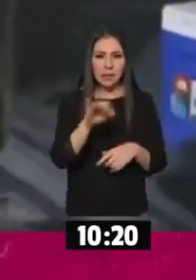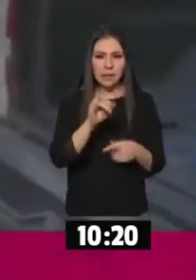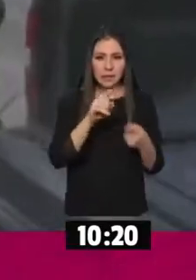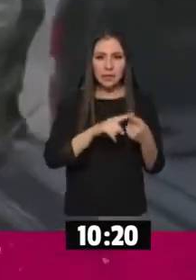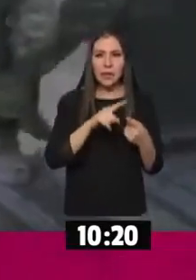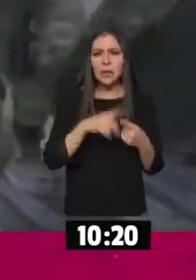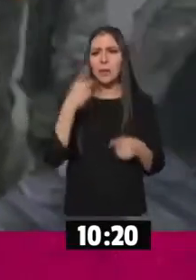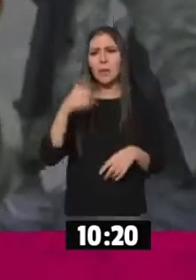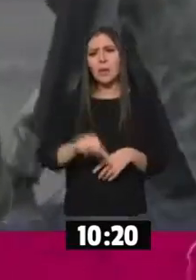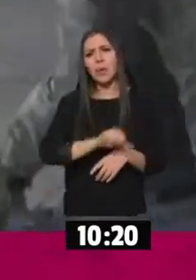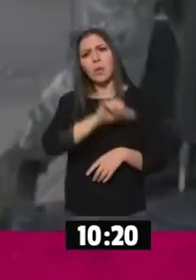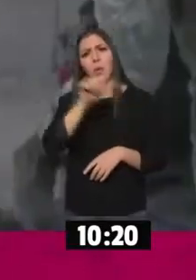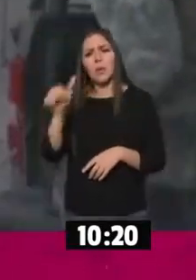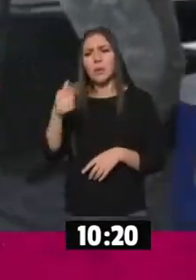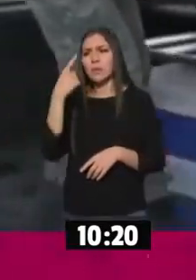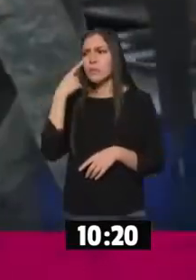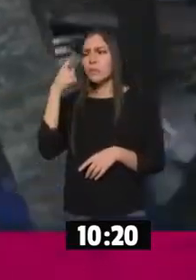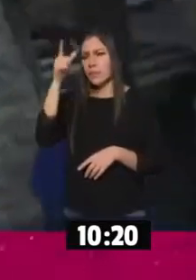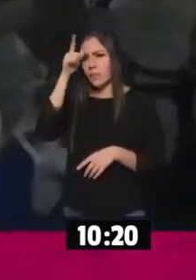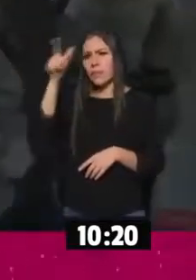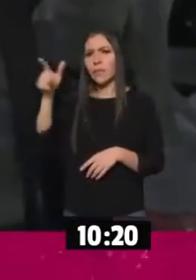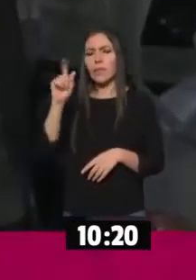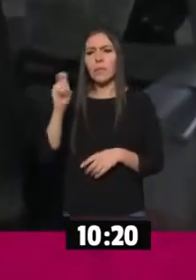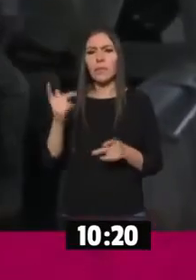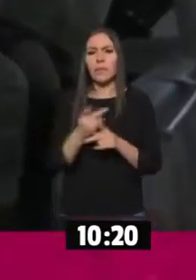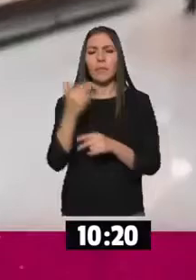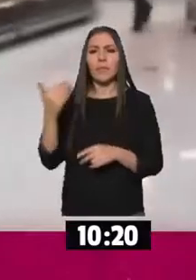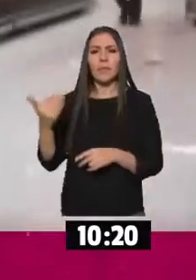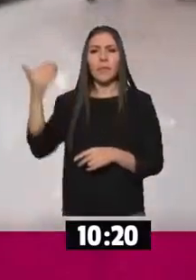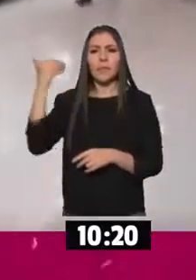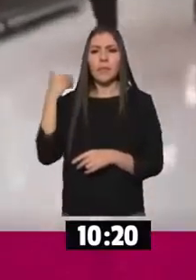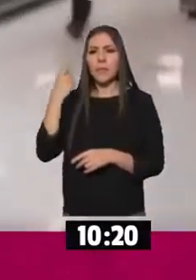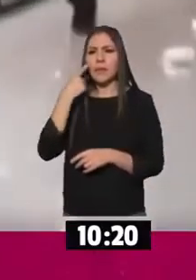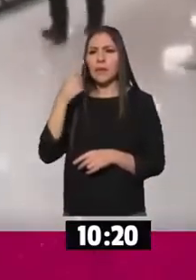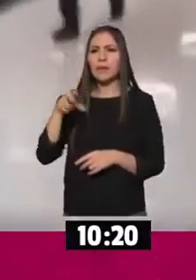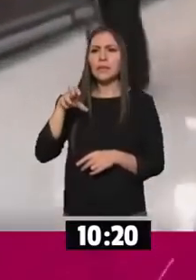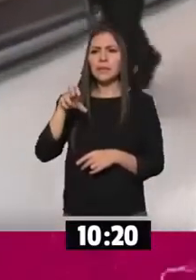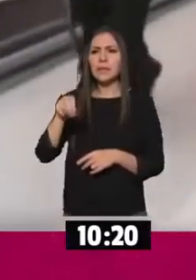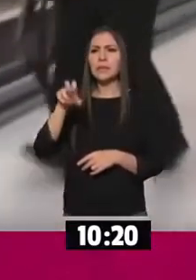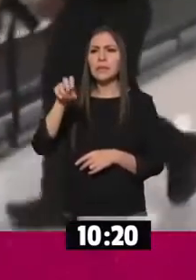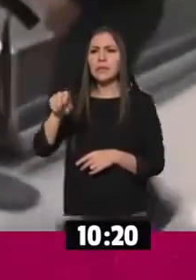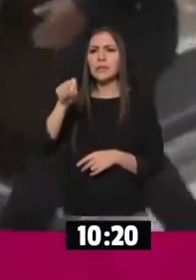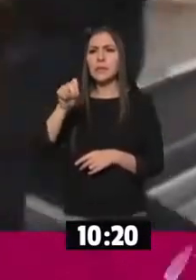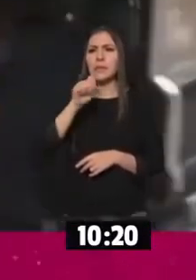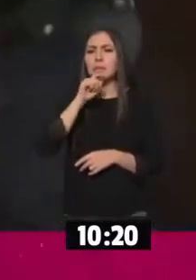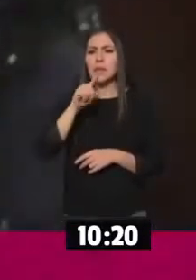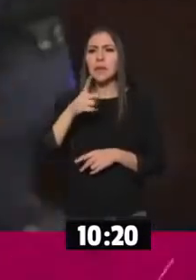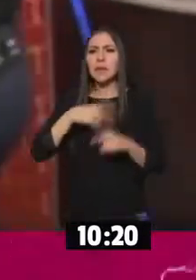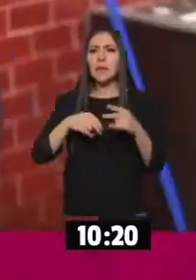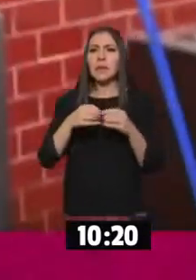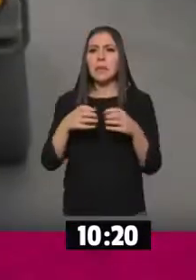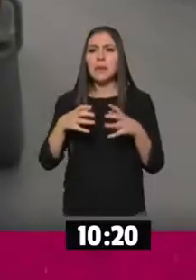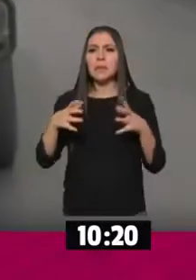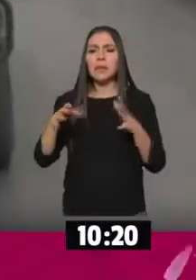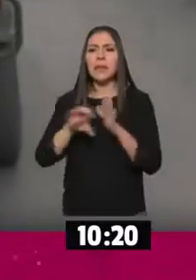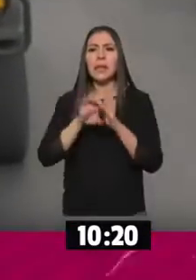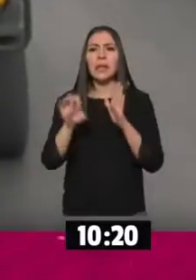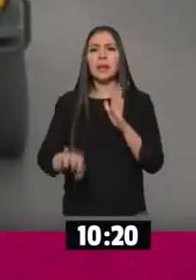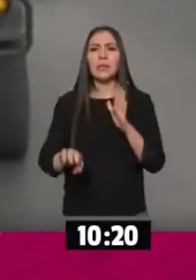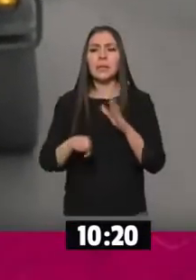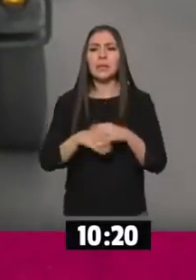dato, un gran hallazgo de Telegram del proceso anterior que se repite e incluso crece en este proceso electoral. Por ejemplo, de